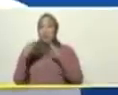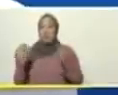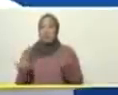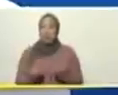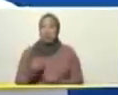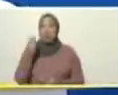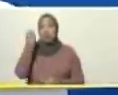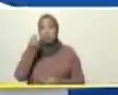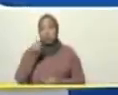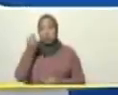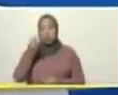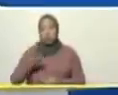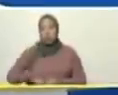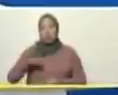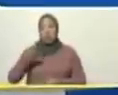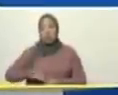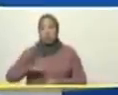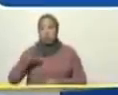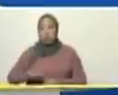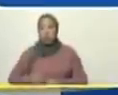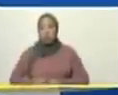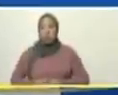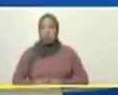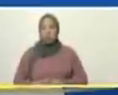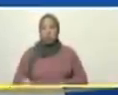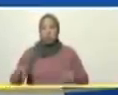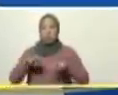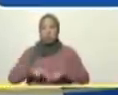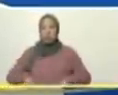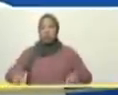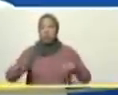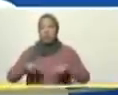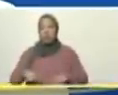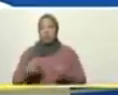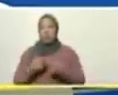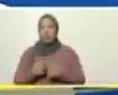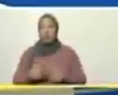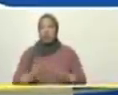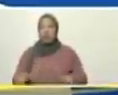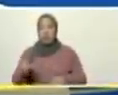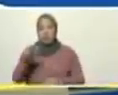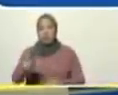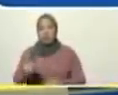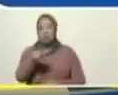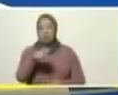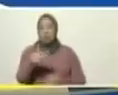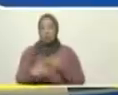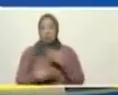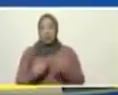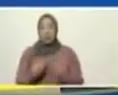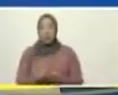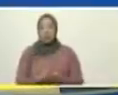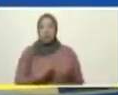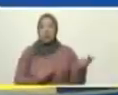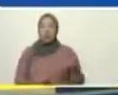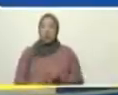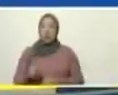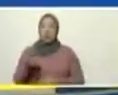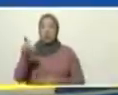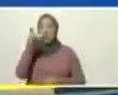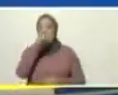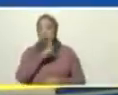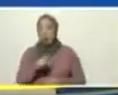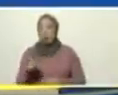que como comunicadores populares tenemos mucho para aprender de Venezuela. O sea, en todo ese trayecto de 20 años de